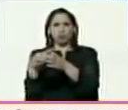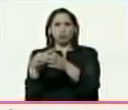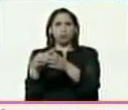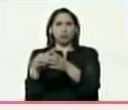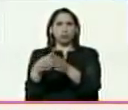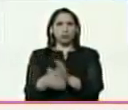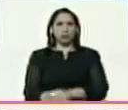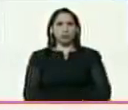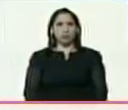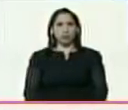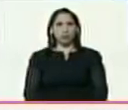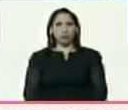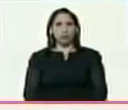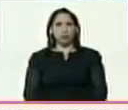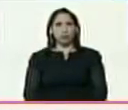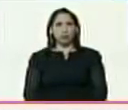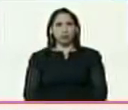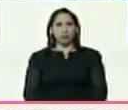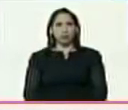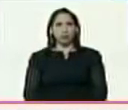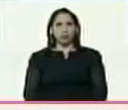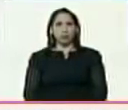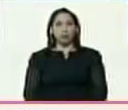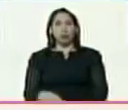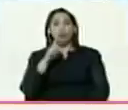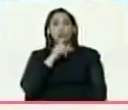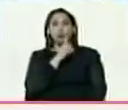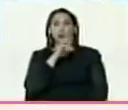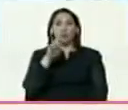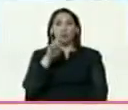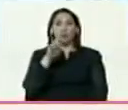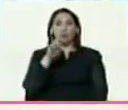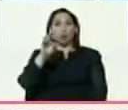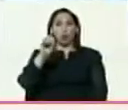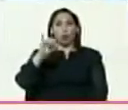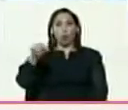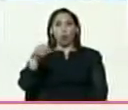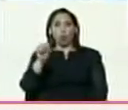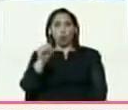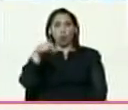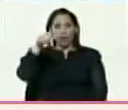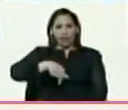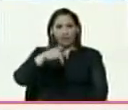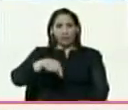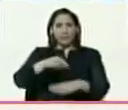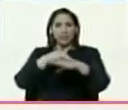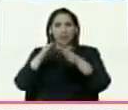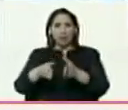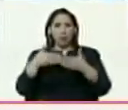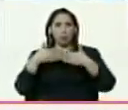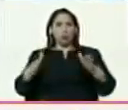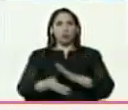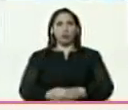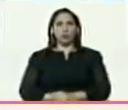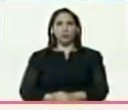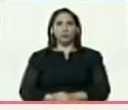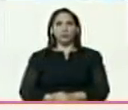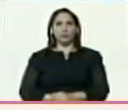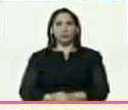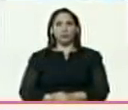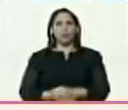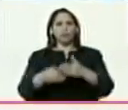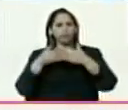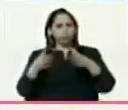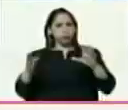conocido como 'los rastrojos' este ministerio ha decidido abrir una investigación